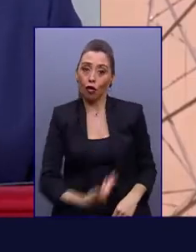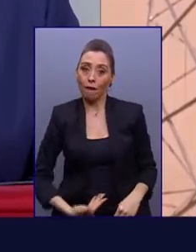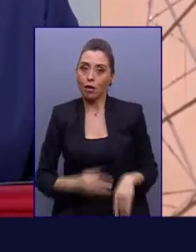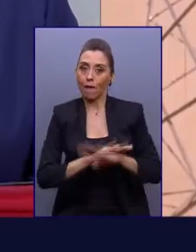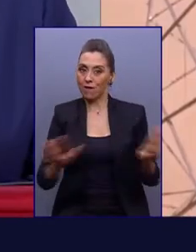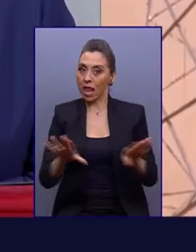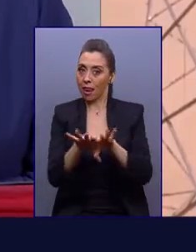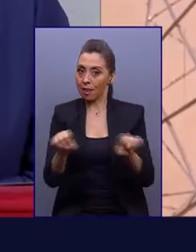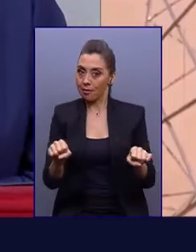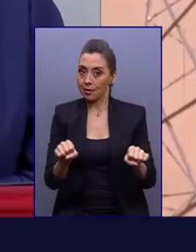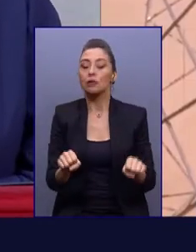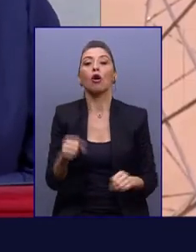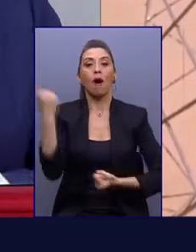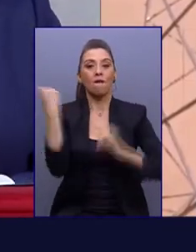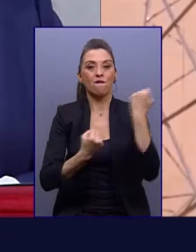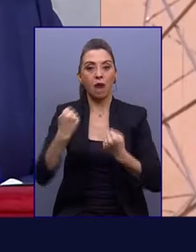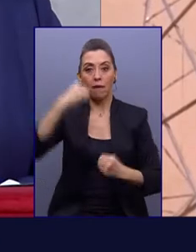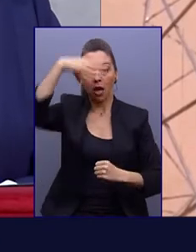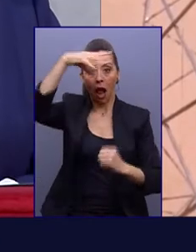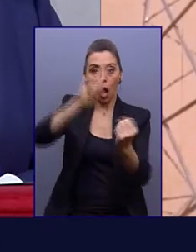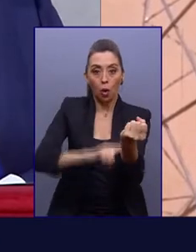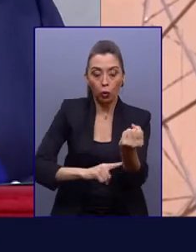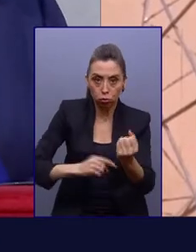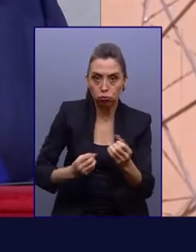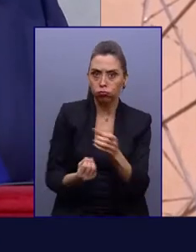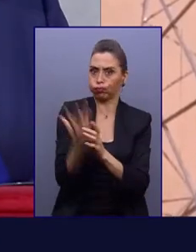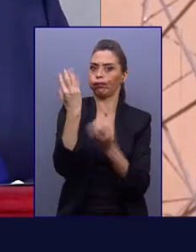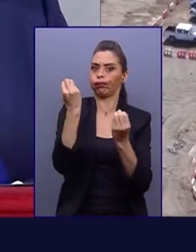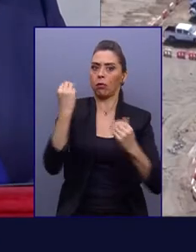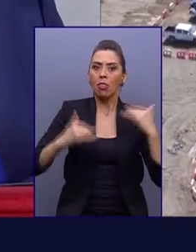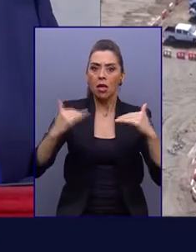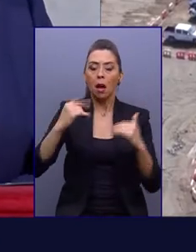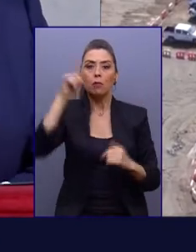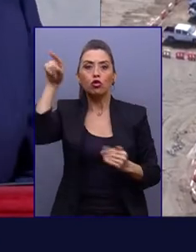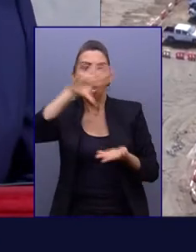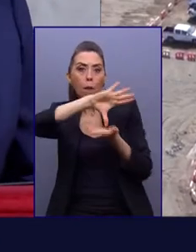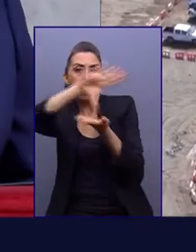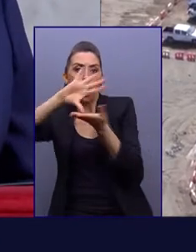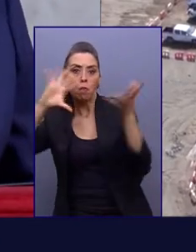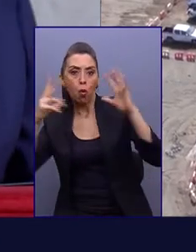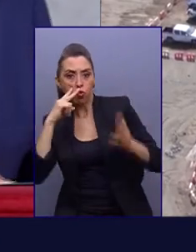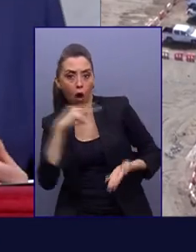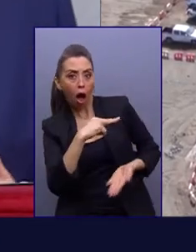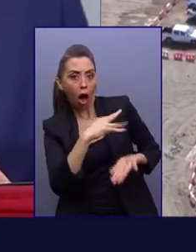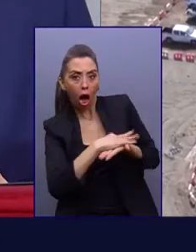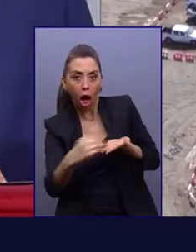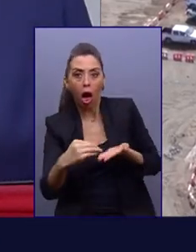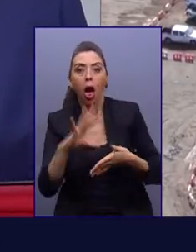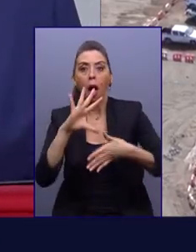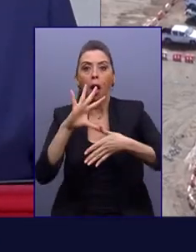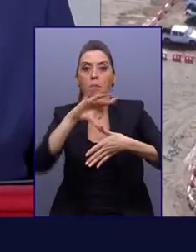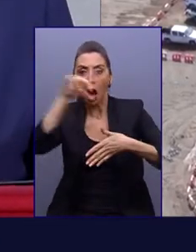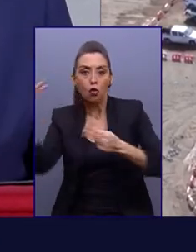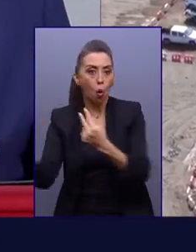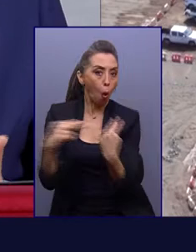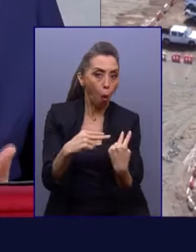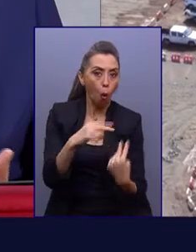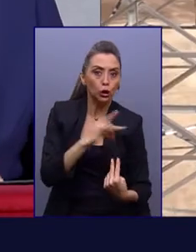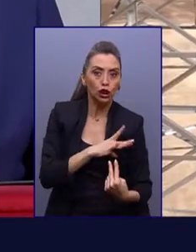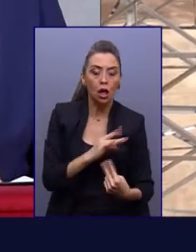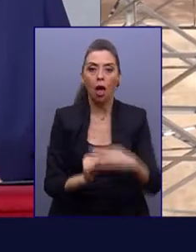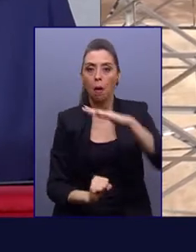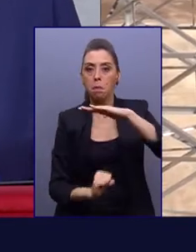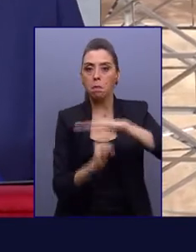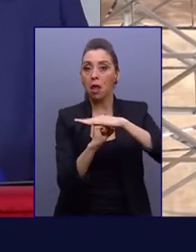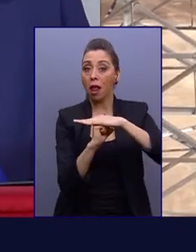pie una industria energética dinámica que nos sitúa como un ejemplo mundial y líder regional, pero que además se ha convertido en un pilar